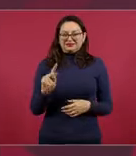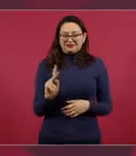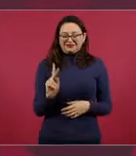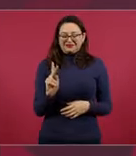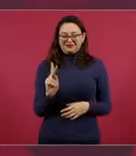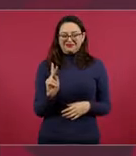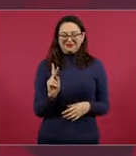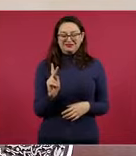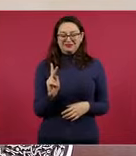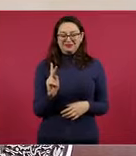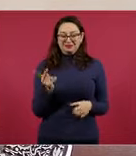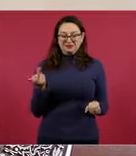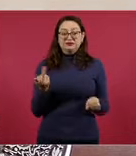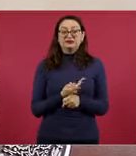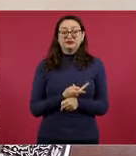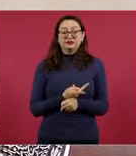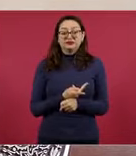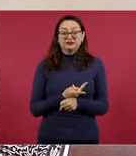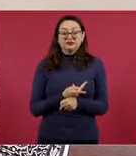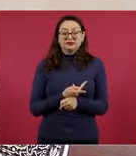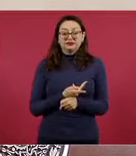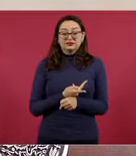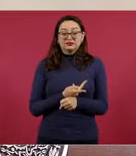eso suele pasar.